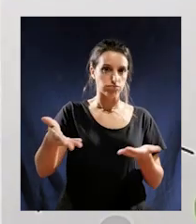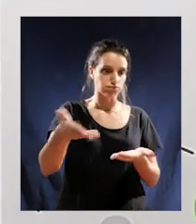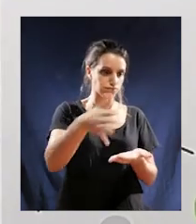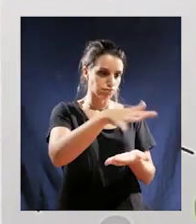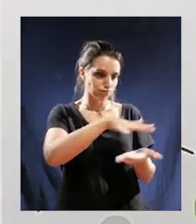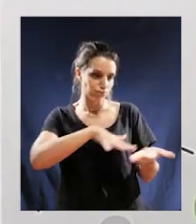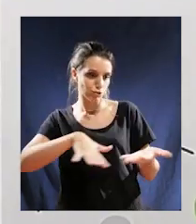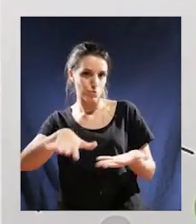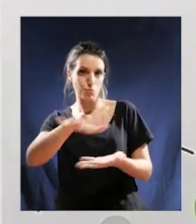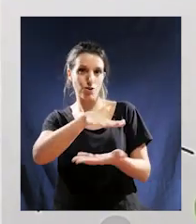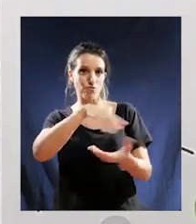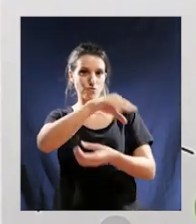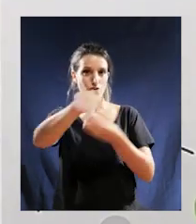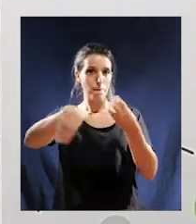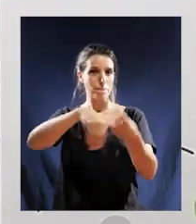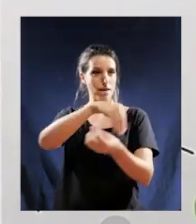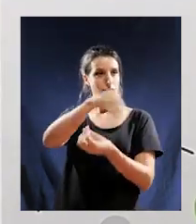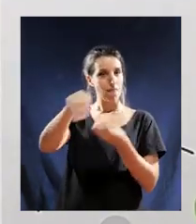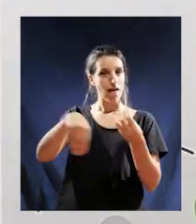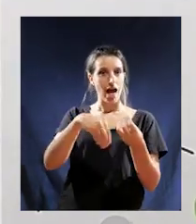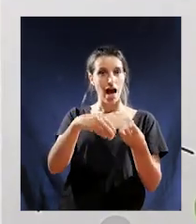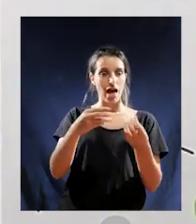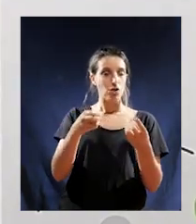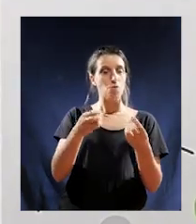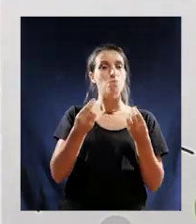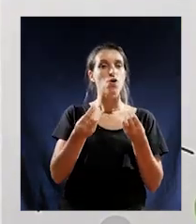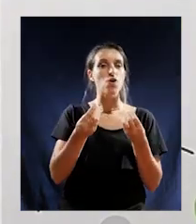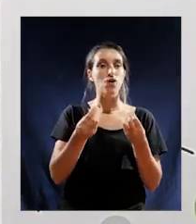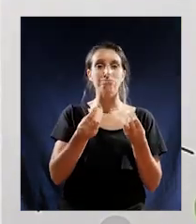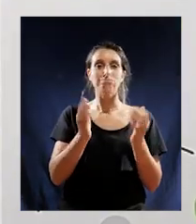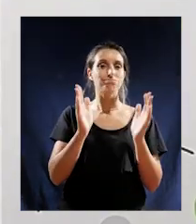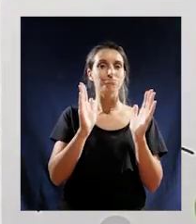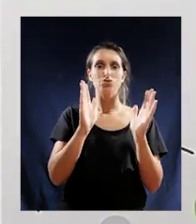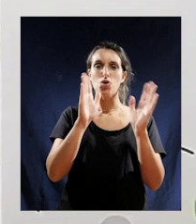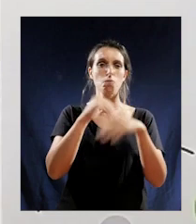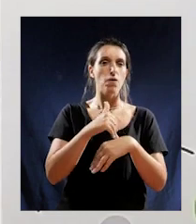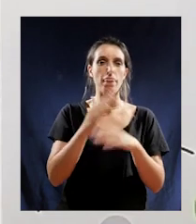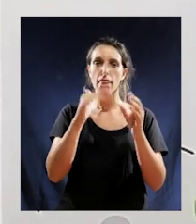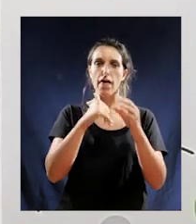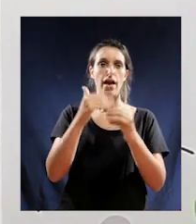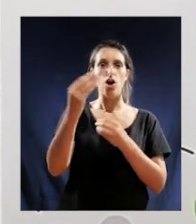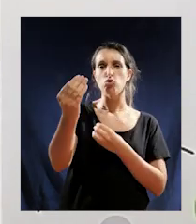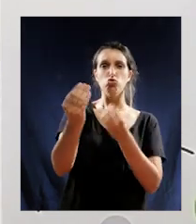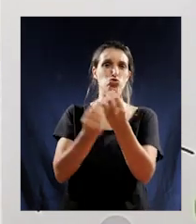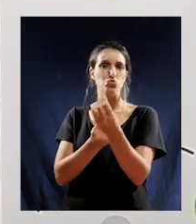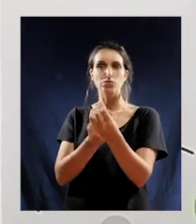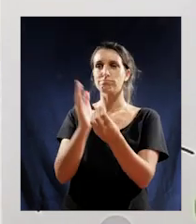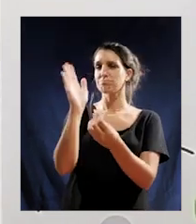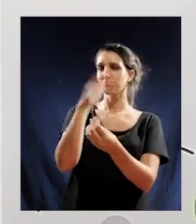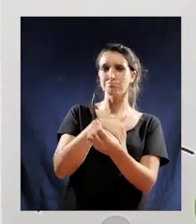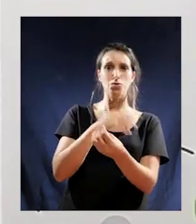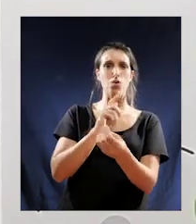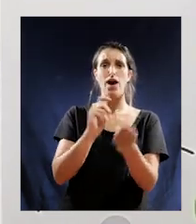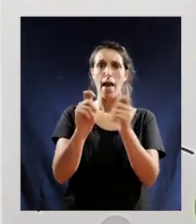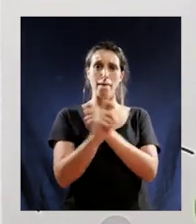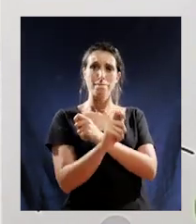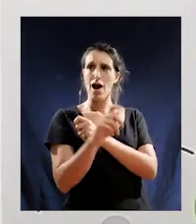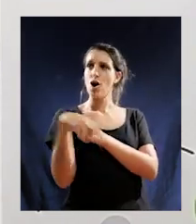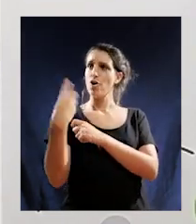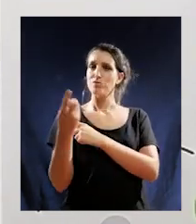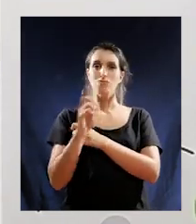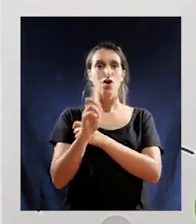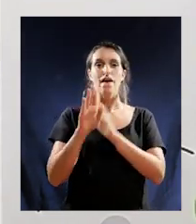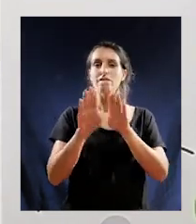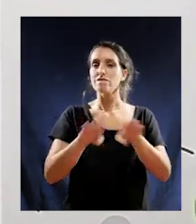familiar y de la familia es un aspecto sustitutivo digamos insustituible de la experiencia infantil pero hemos insistido